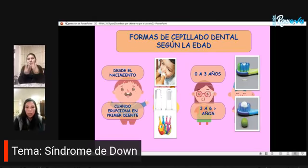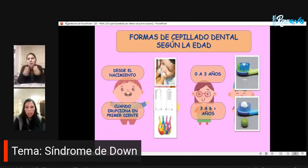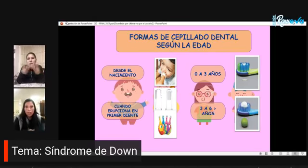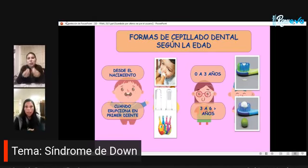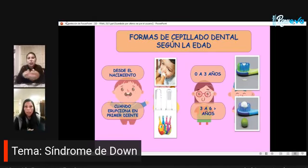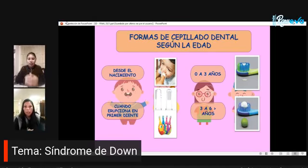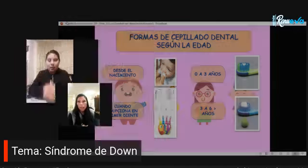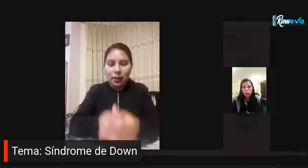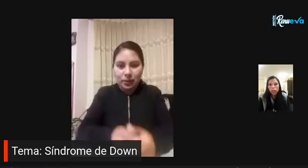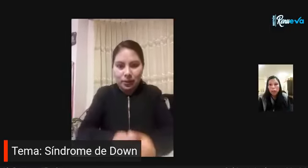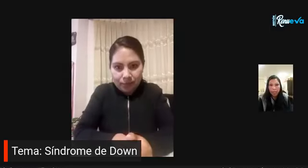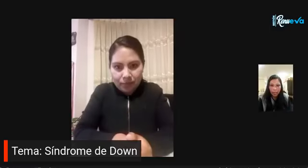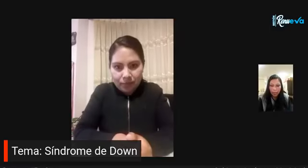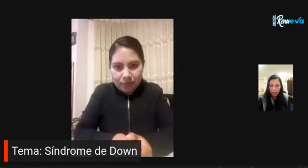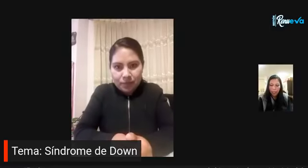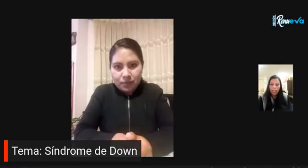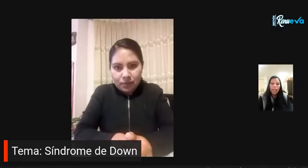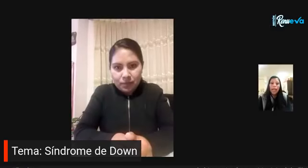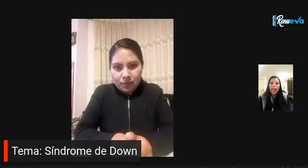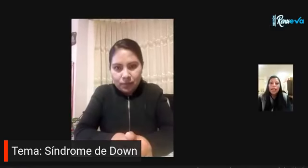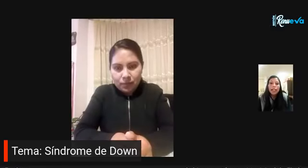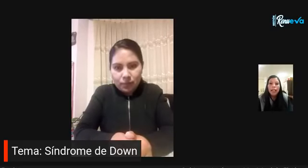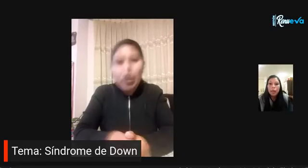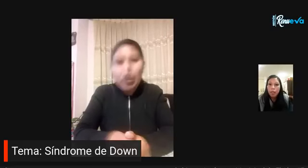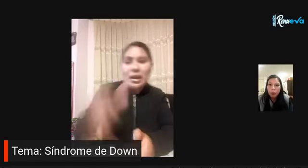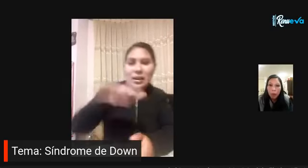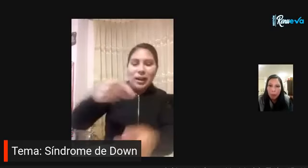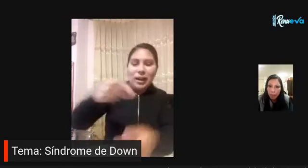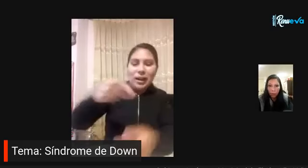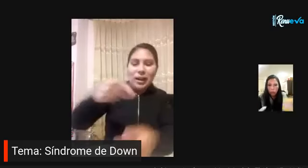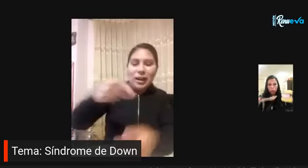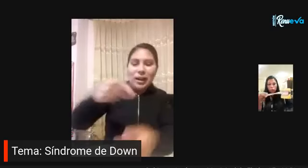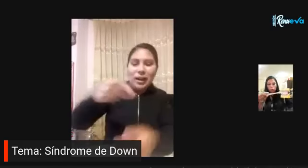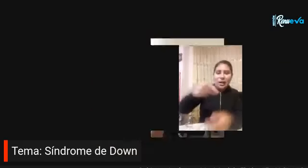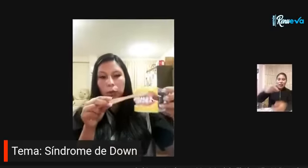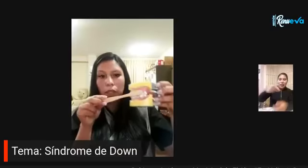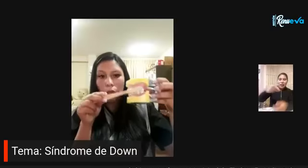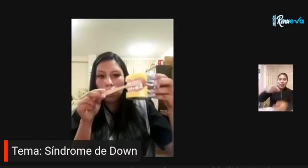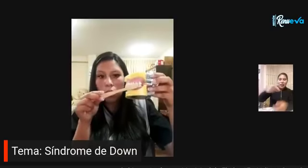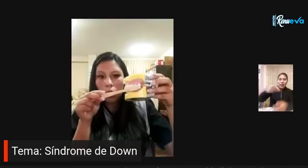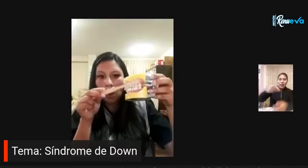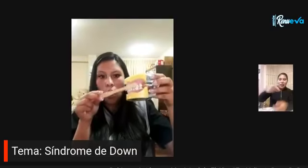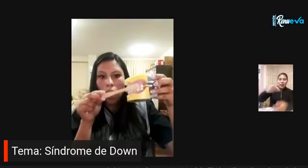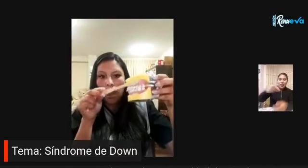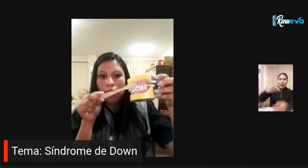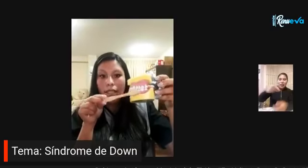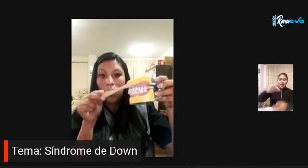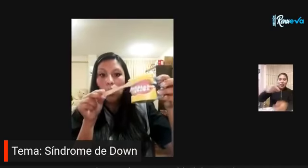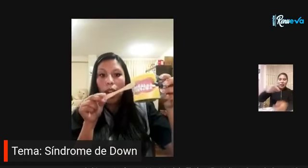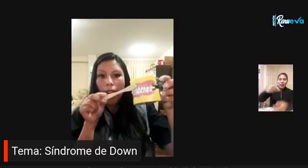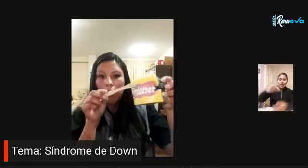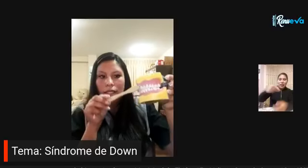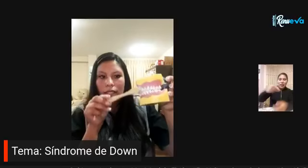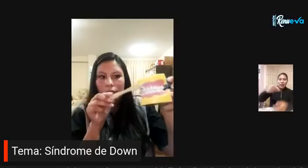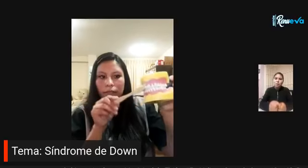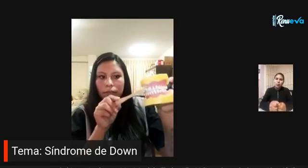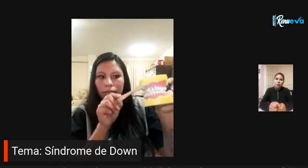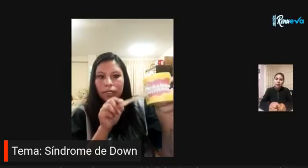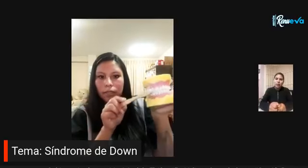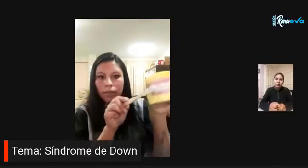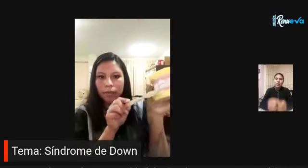vamos a colocar va a ser del tamaño de una arveja. Es el mismo movimiento, movimientos circulares